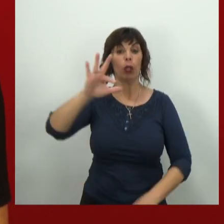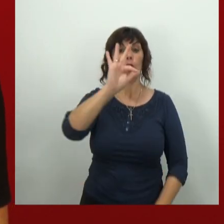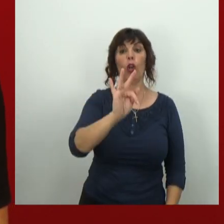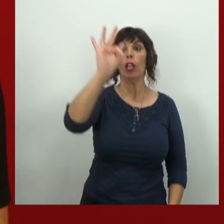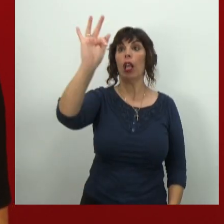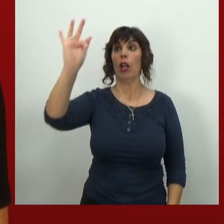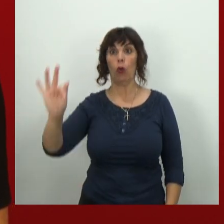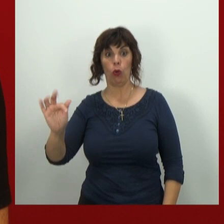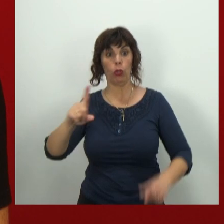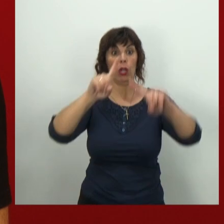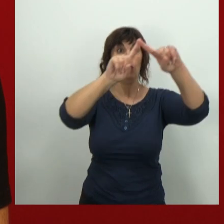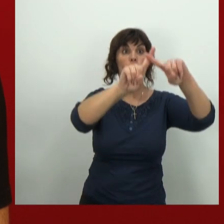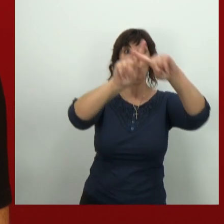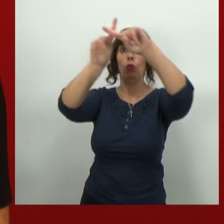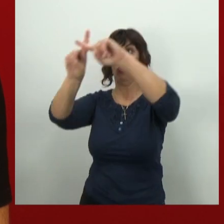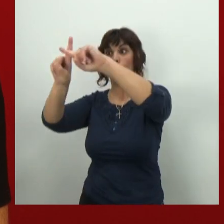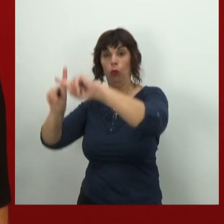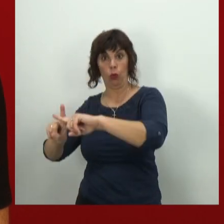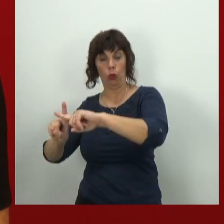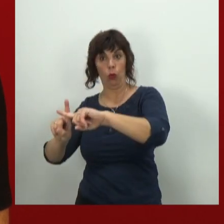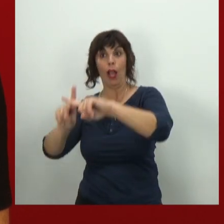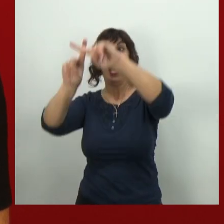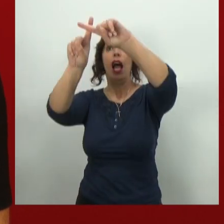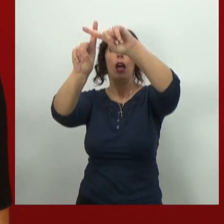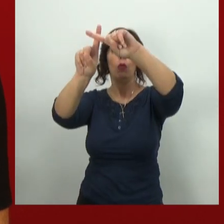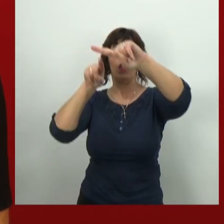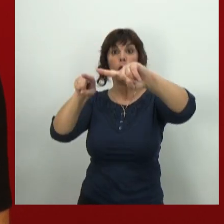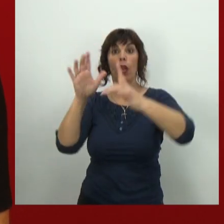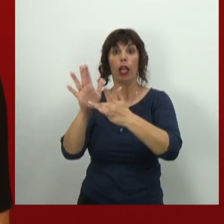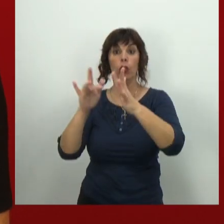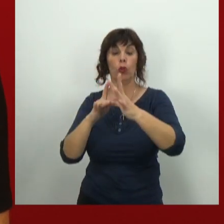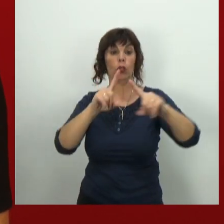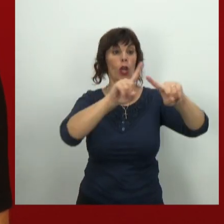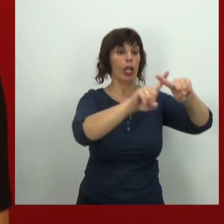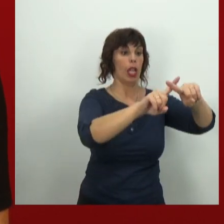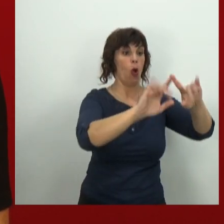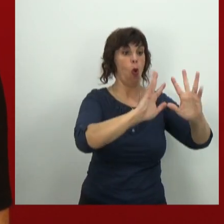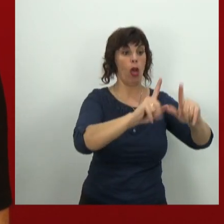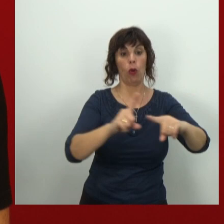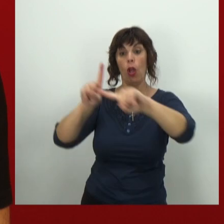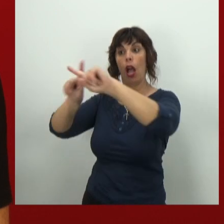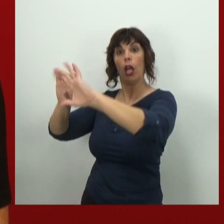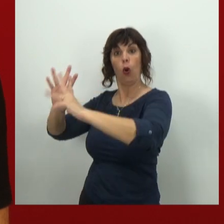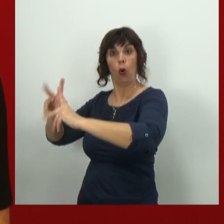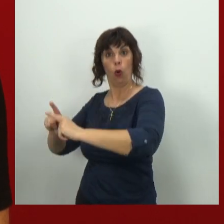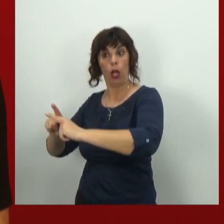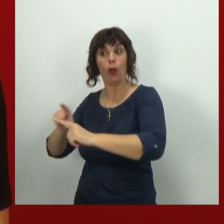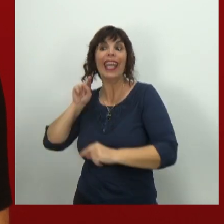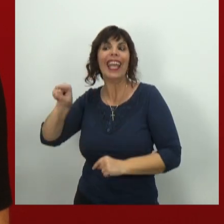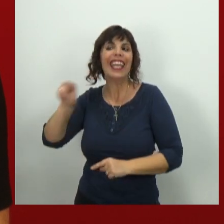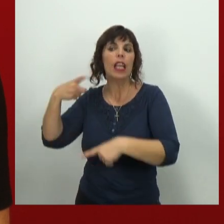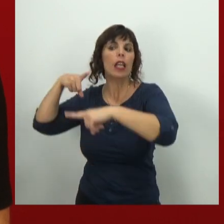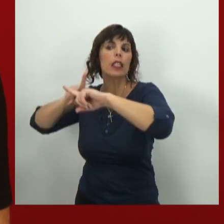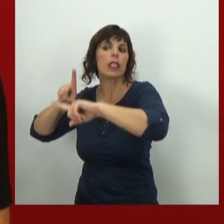reconoció que Jesucristo es el Rey del Reino de los Cielos. Y ese hombre,